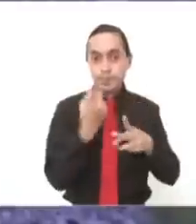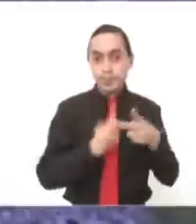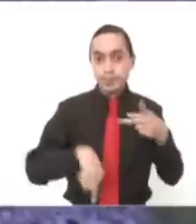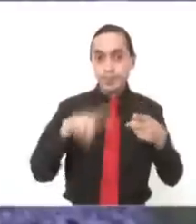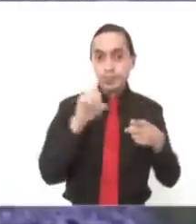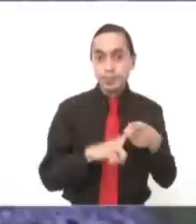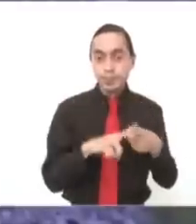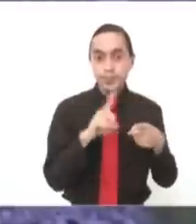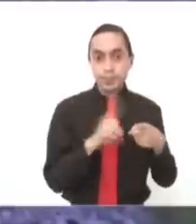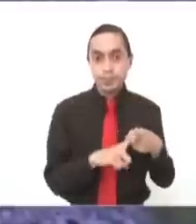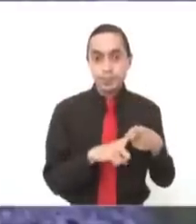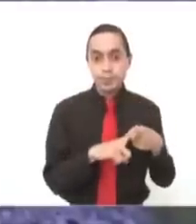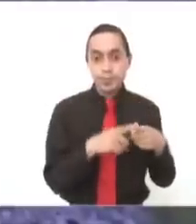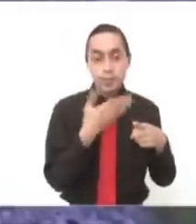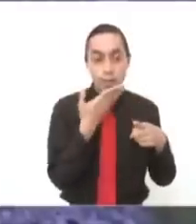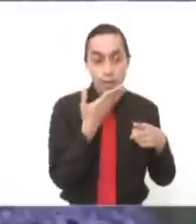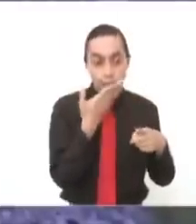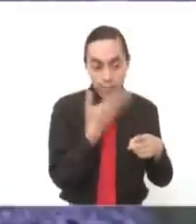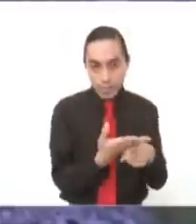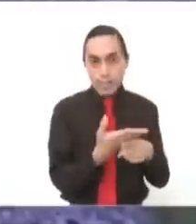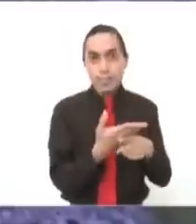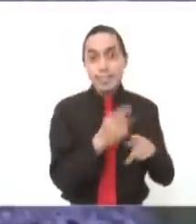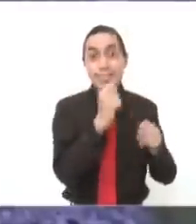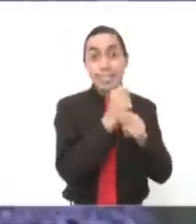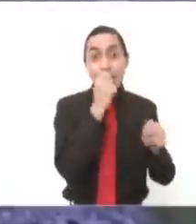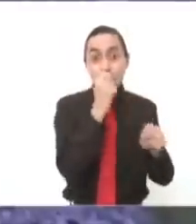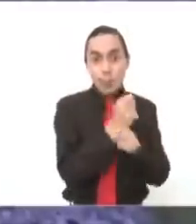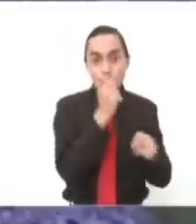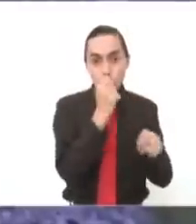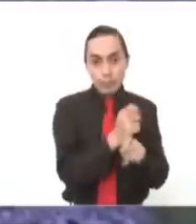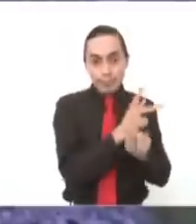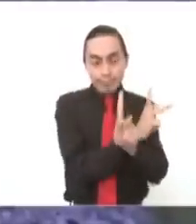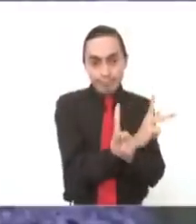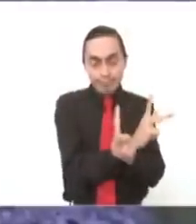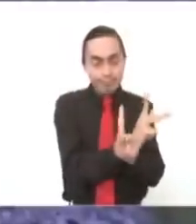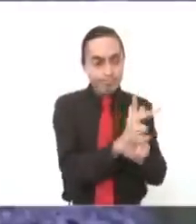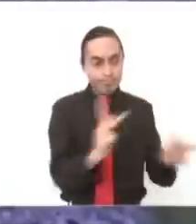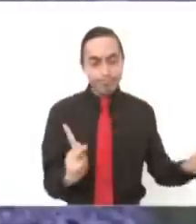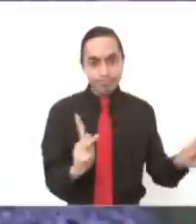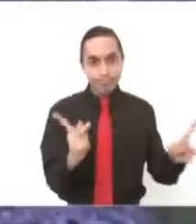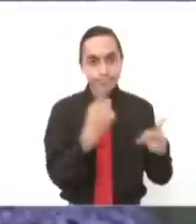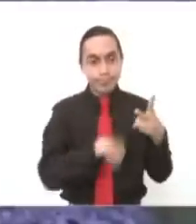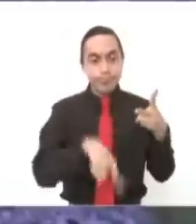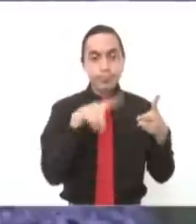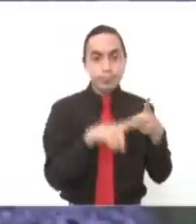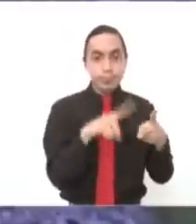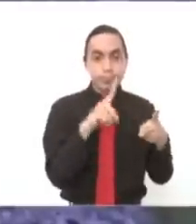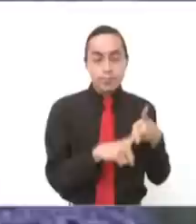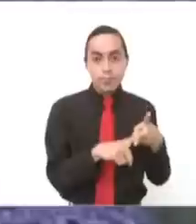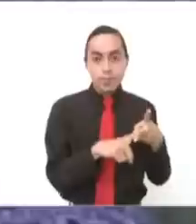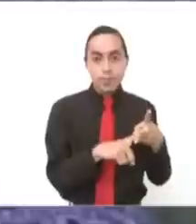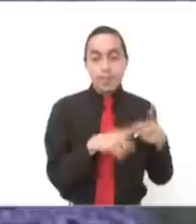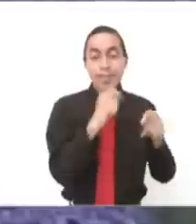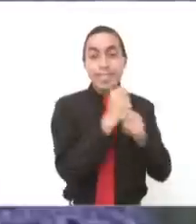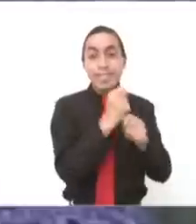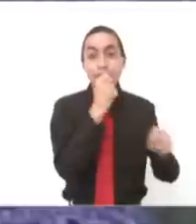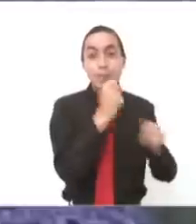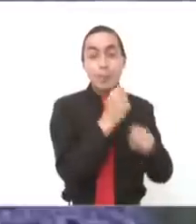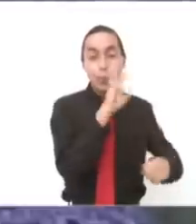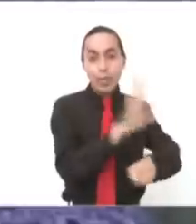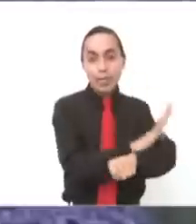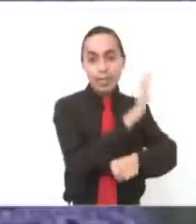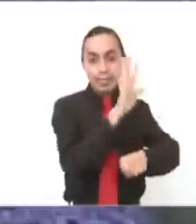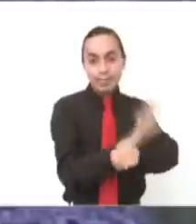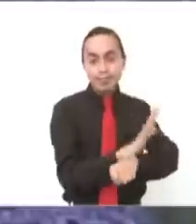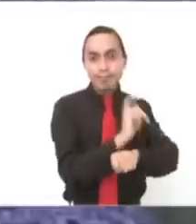Una, es transporte público colectivo. 2, es transporte